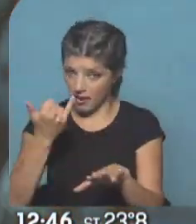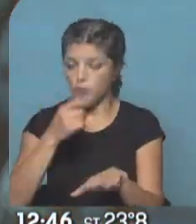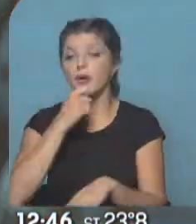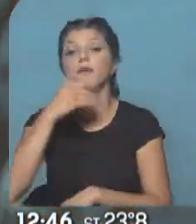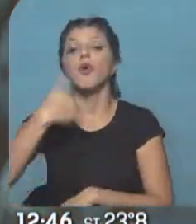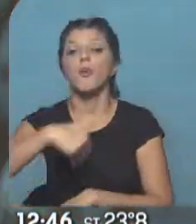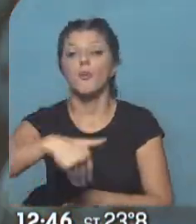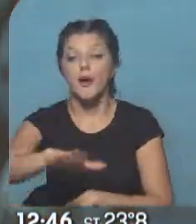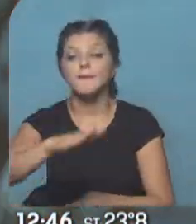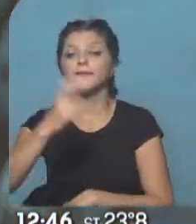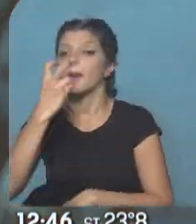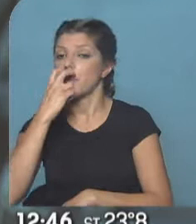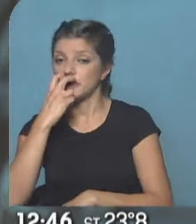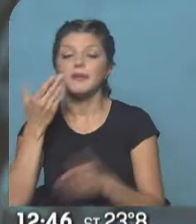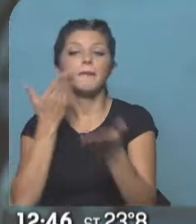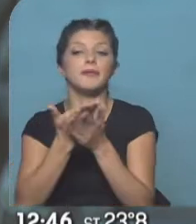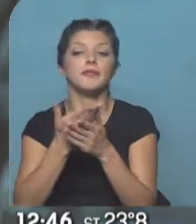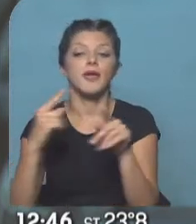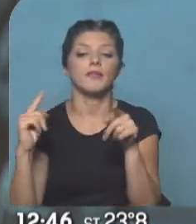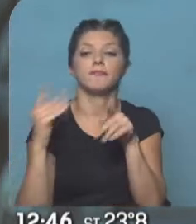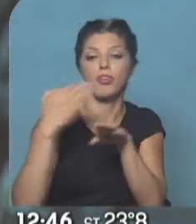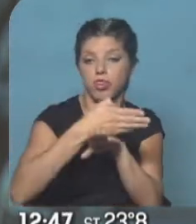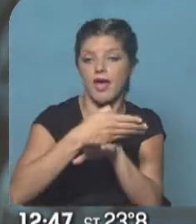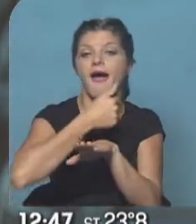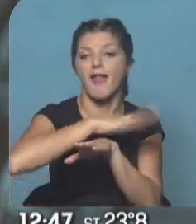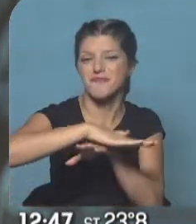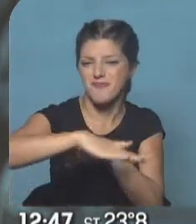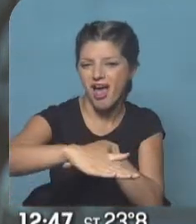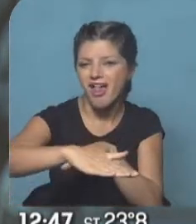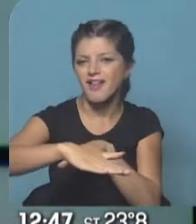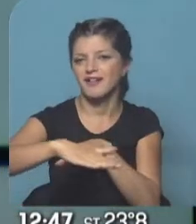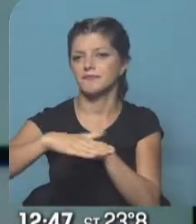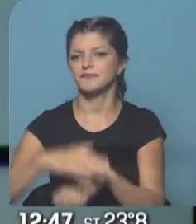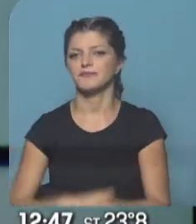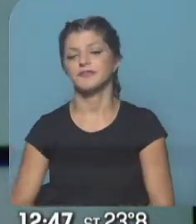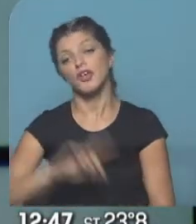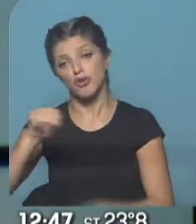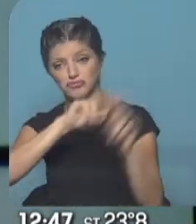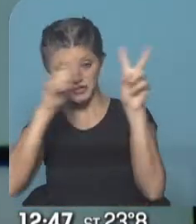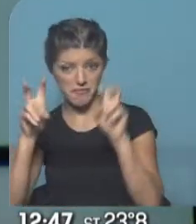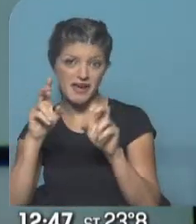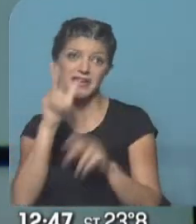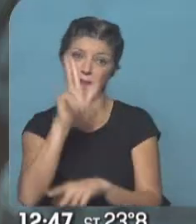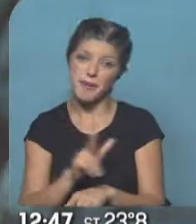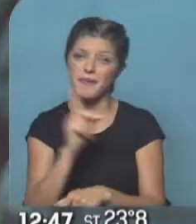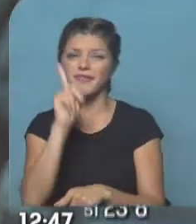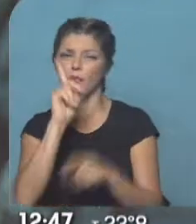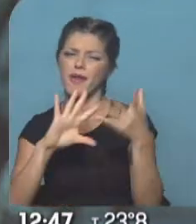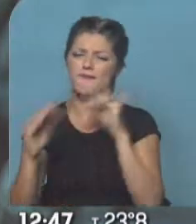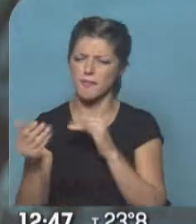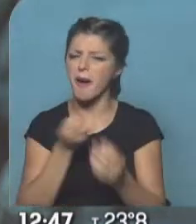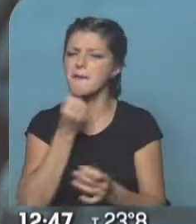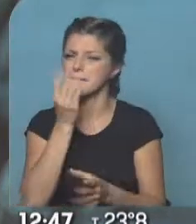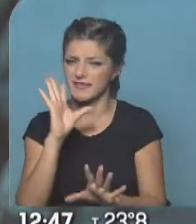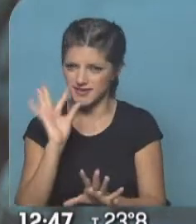la salida al mar que reclama Bolivia y otros temas donde el Papa se pronuncia de alguna manera, a veces más